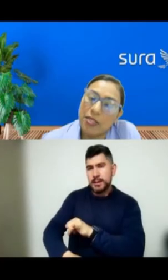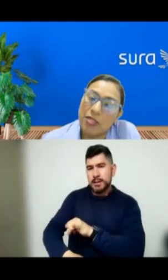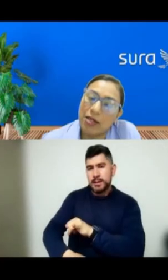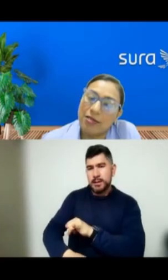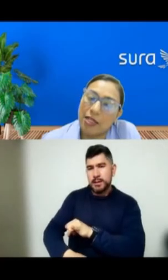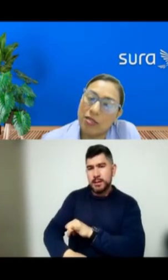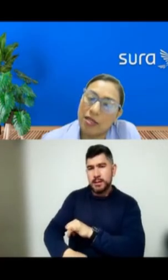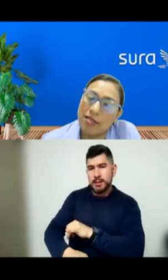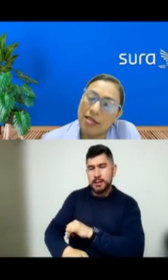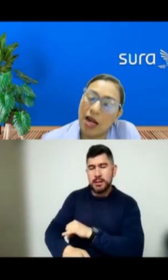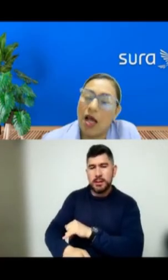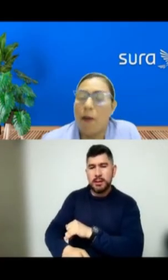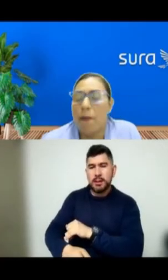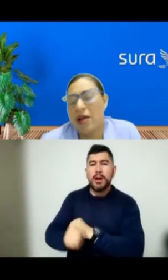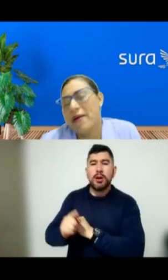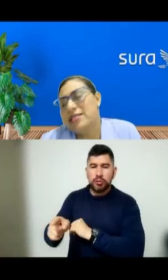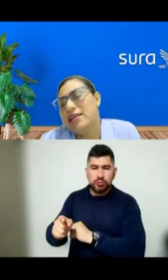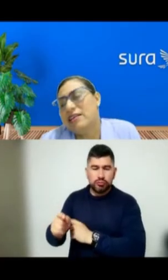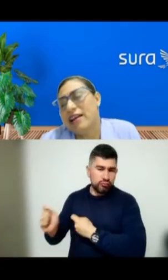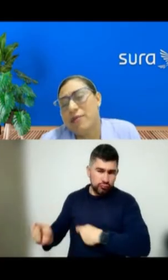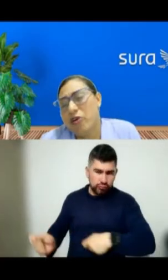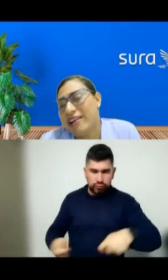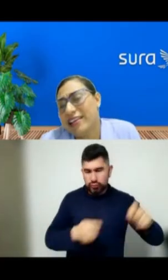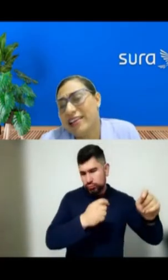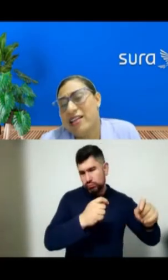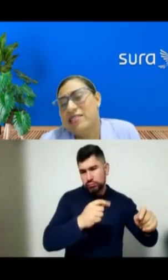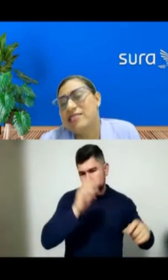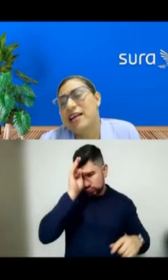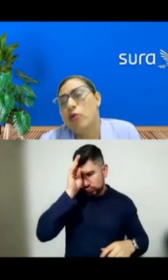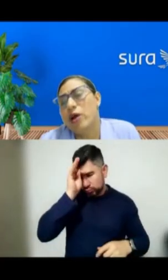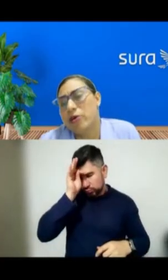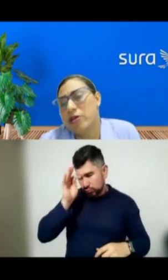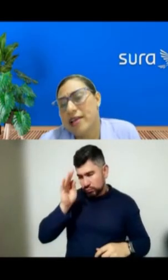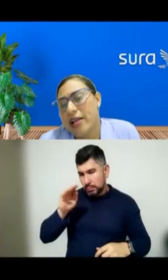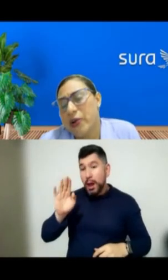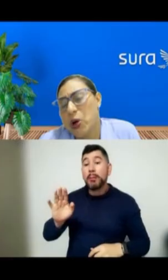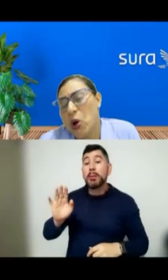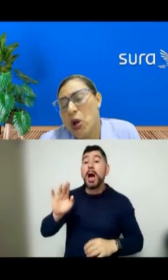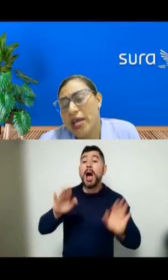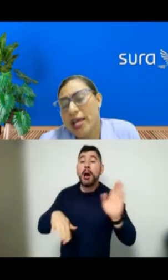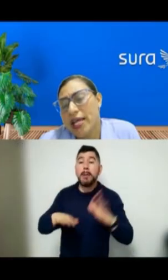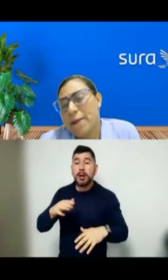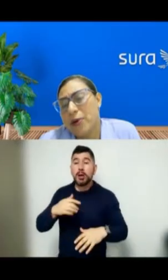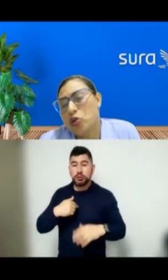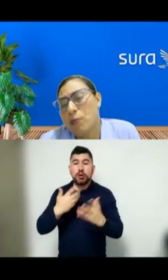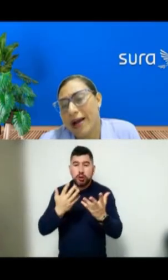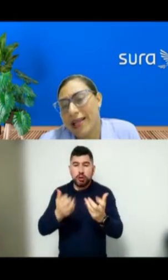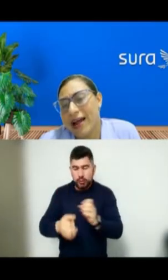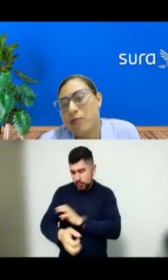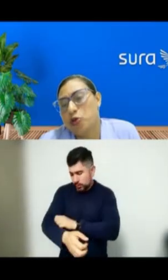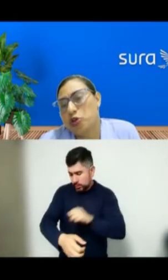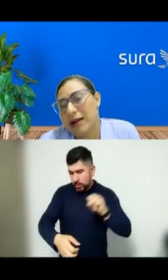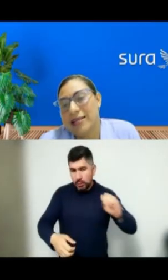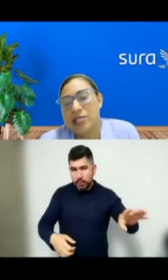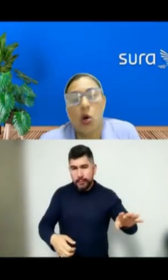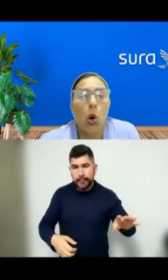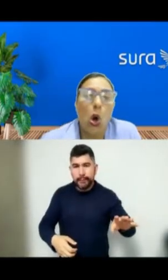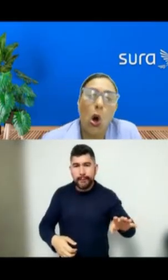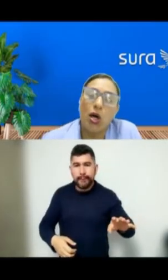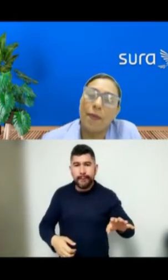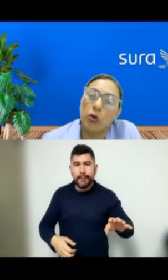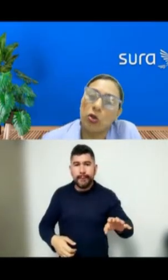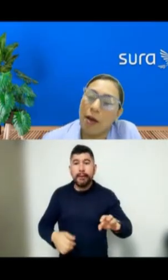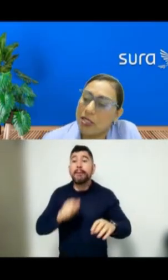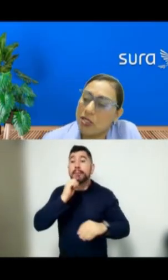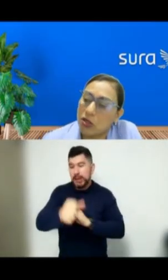y traslado a esta persona al centro asistencial, porque a veces queremos retirar el cuerpo extraño y de pronto nos va a generar mucho más